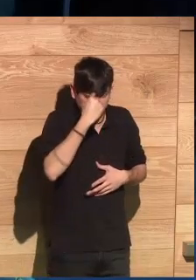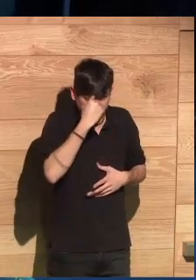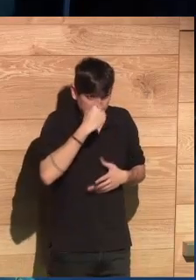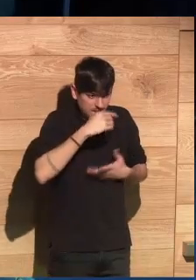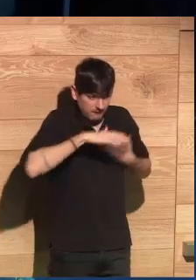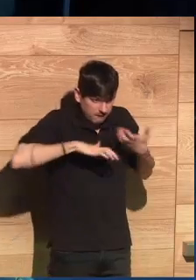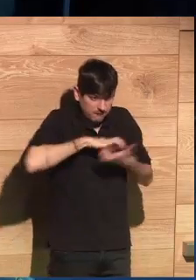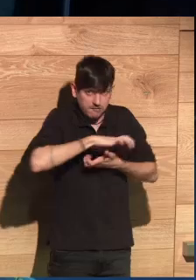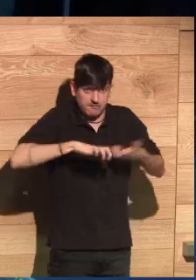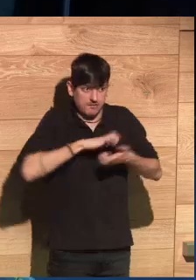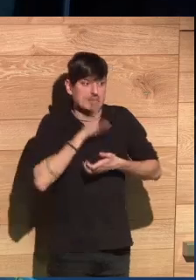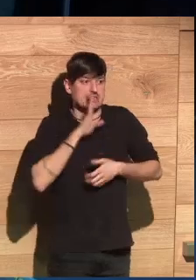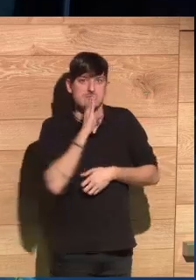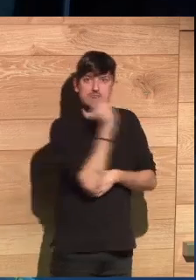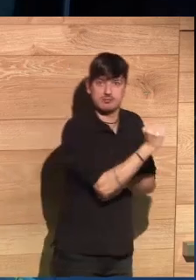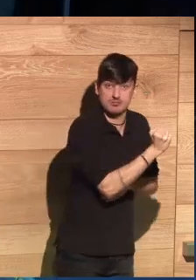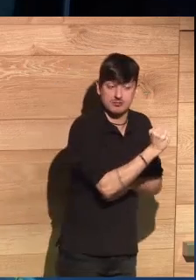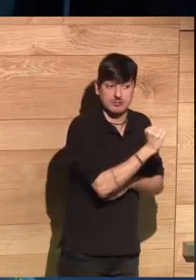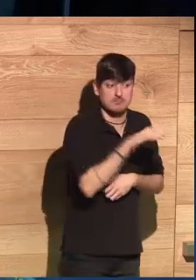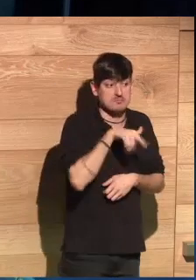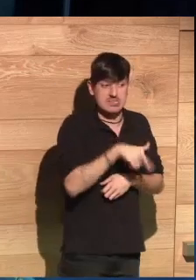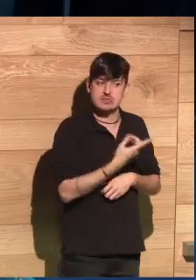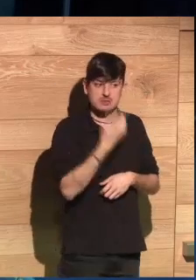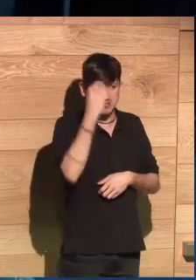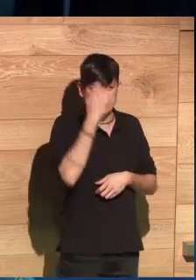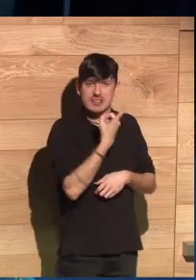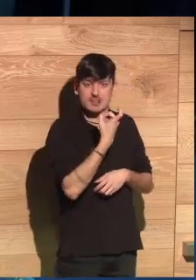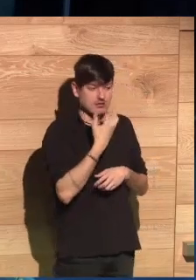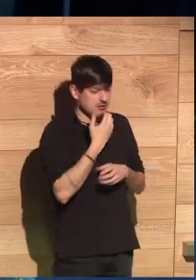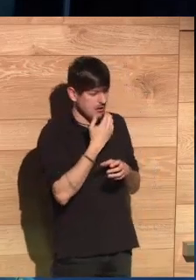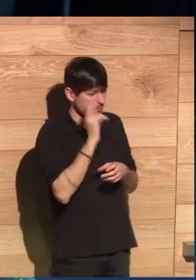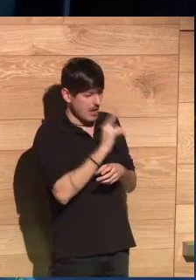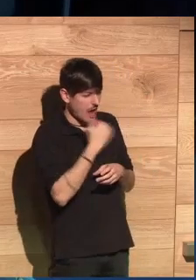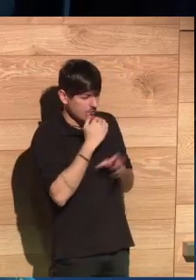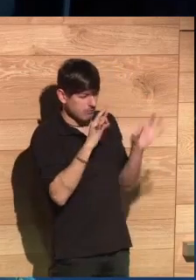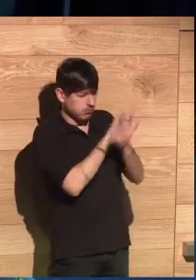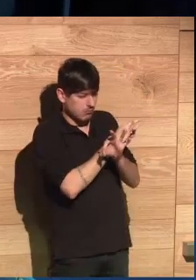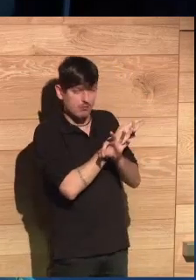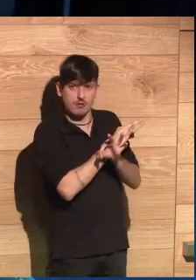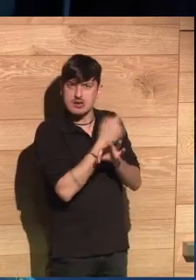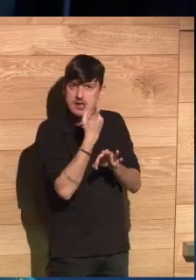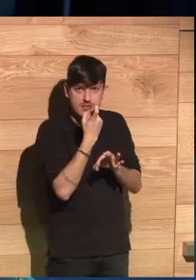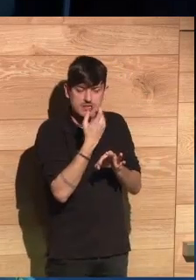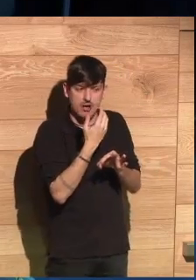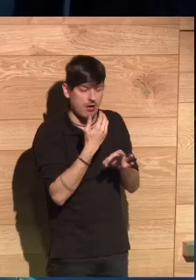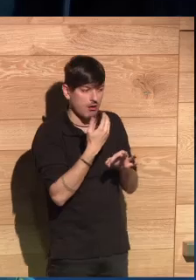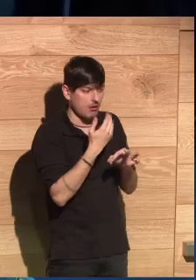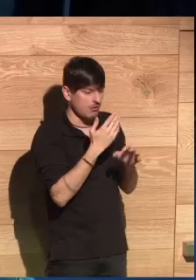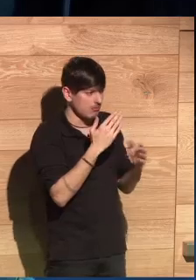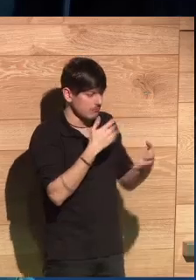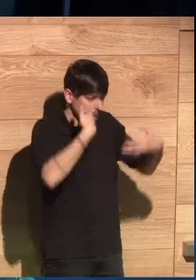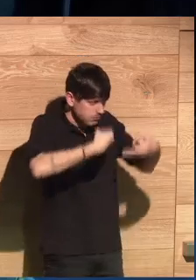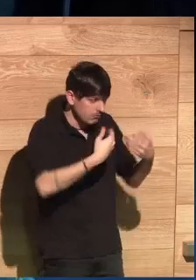que comete este crimen hubiese verbalizado la equivocación, hubiese tenido otro tipo de respuesta. Y aquí